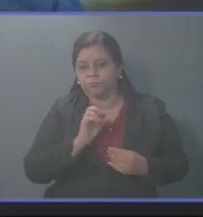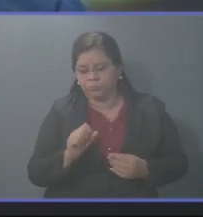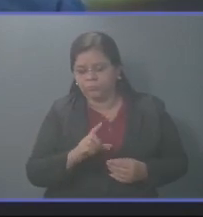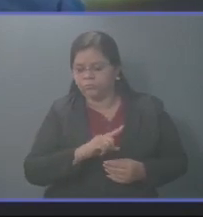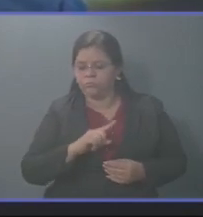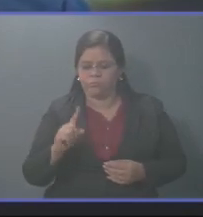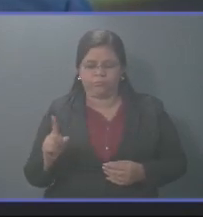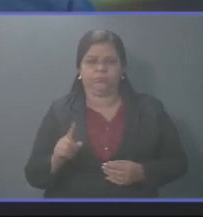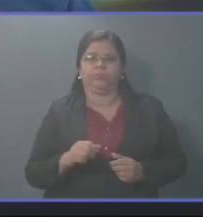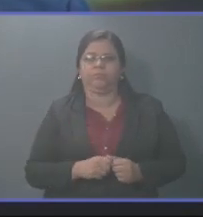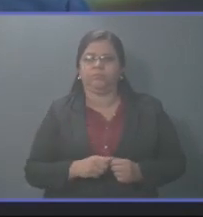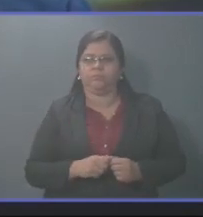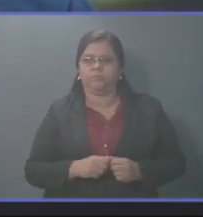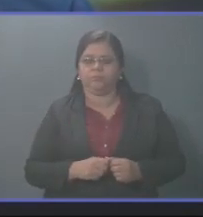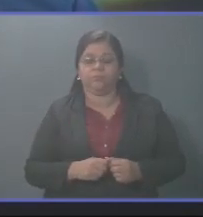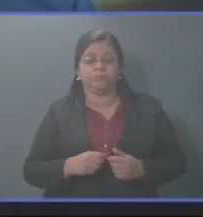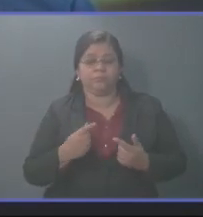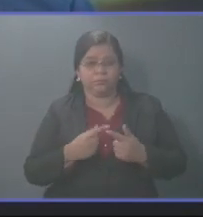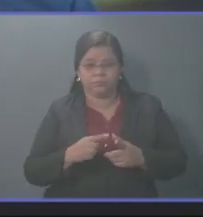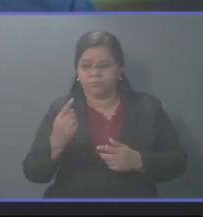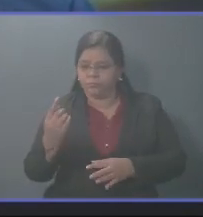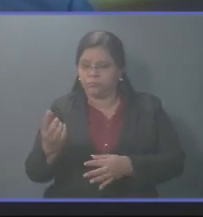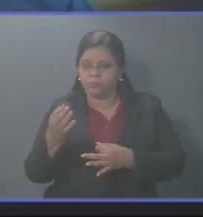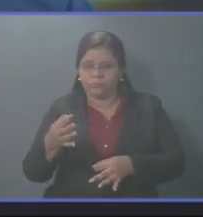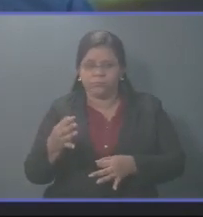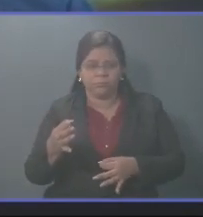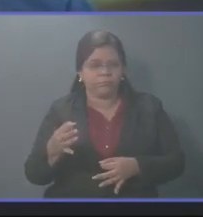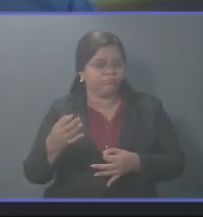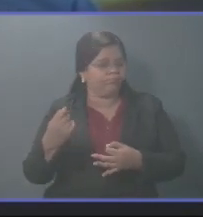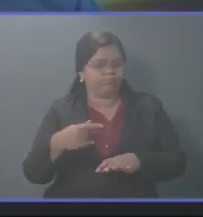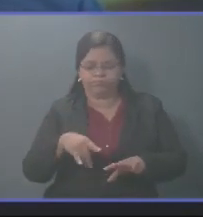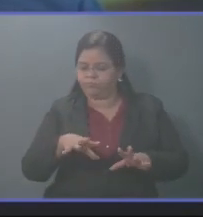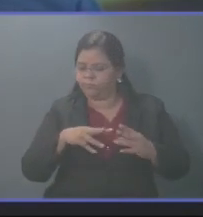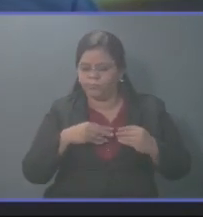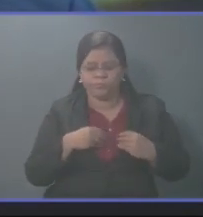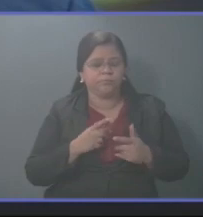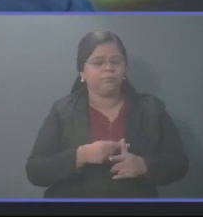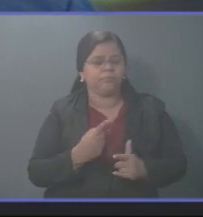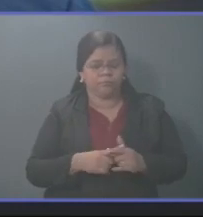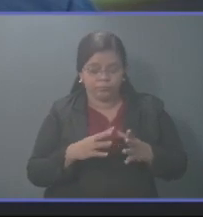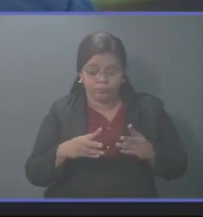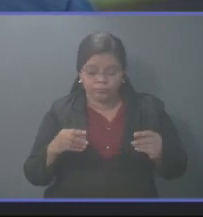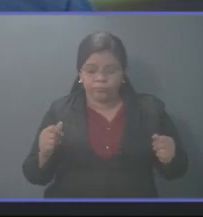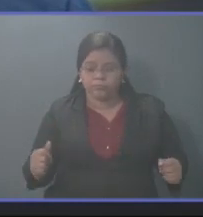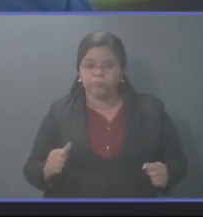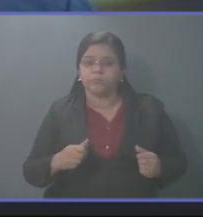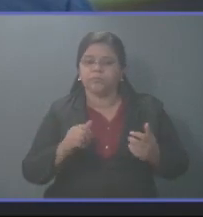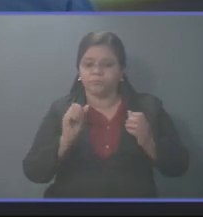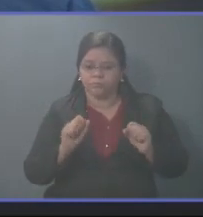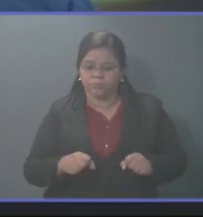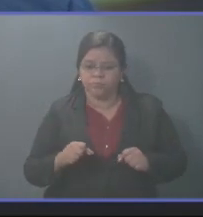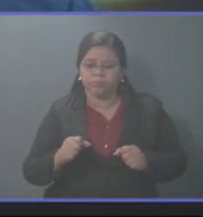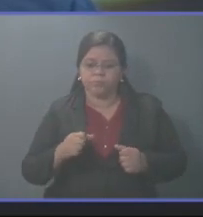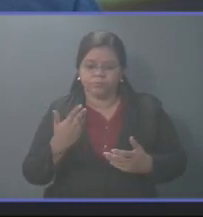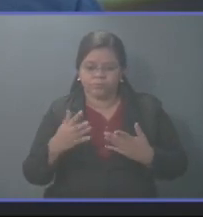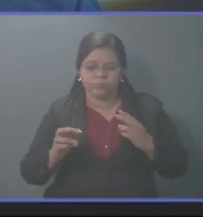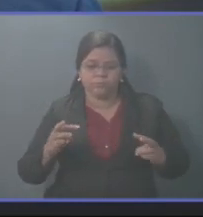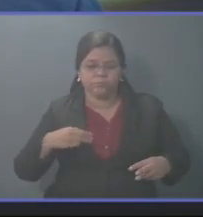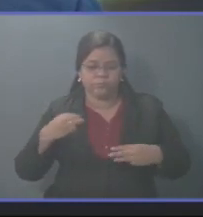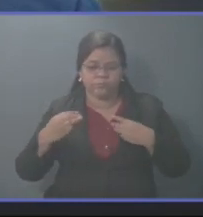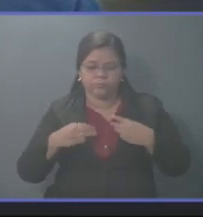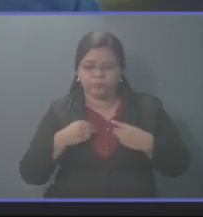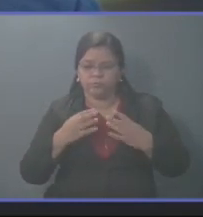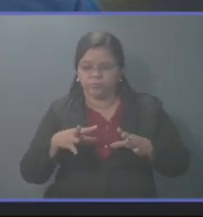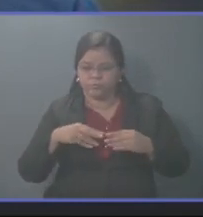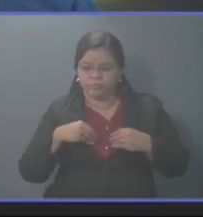de las mismas. Si la denuncia fuera declarada inadmisible, la resolución que se pronuncie será debidamente motivada y